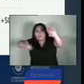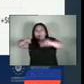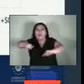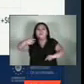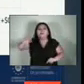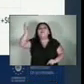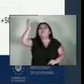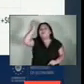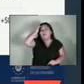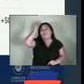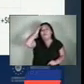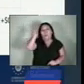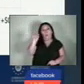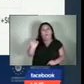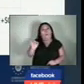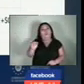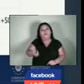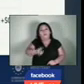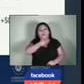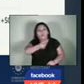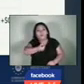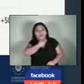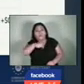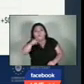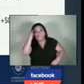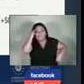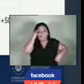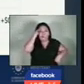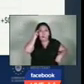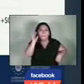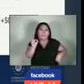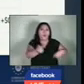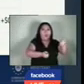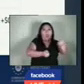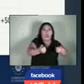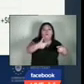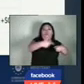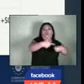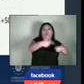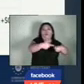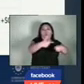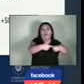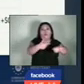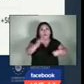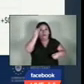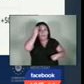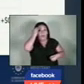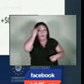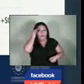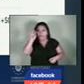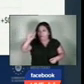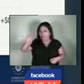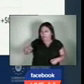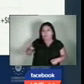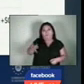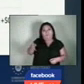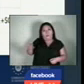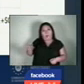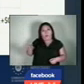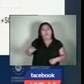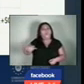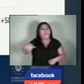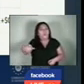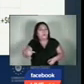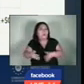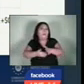a través de las pantallas para que pueda entonces ponerle gasolina a su automóvil recuerde que estos precios de referencia estarán vigentes